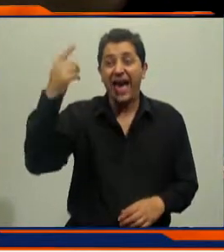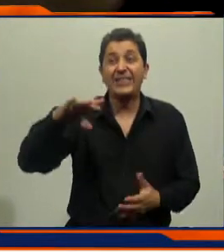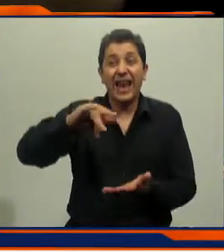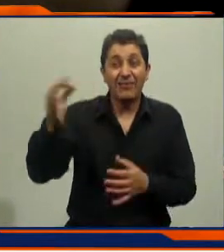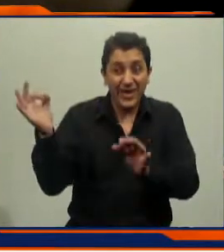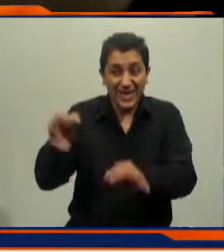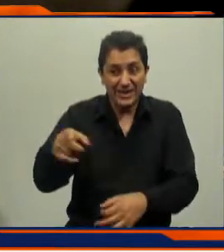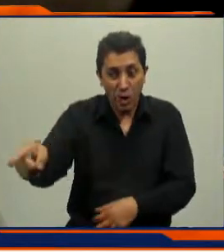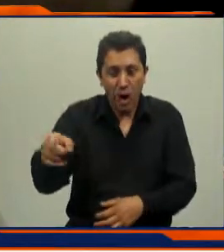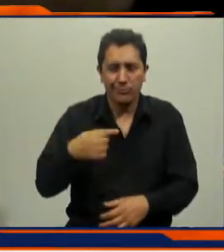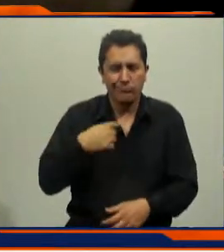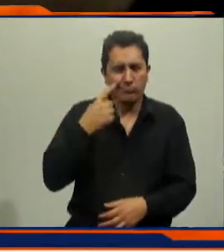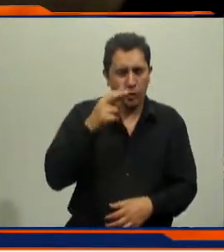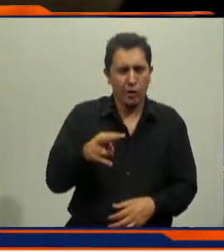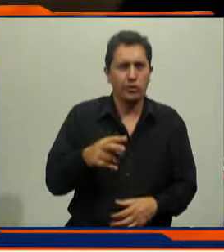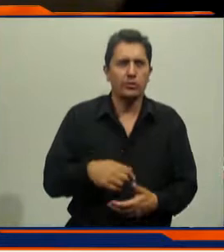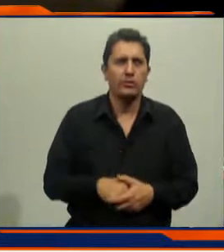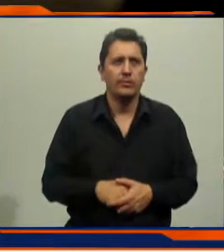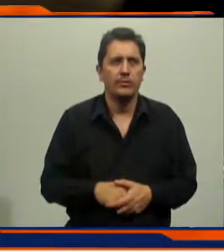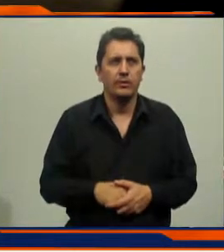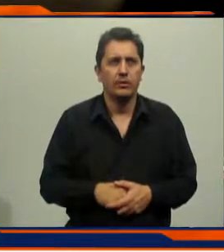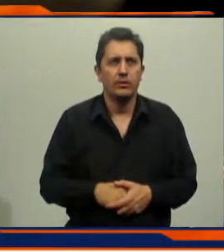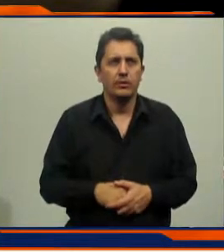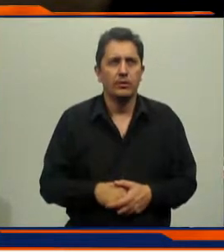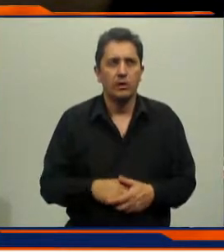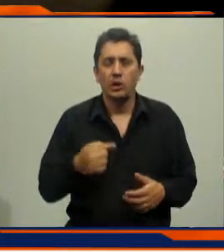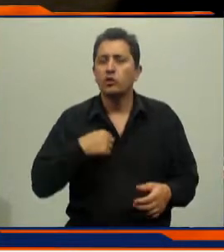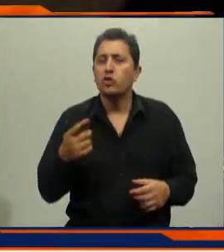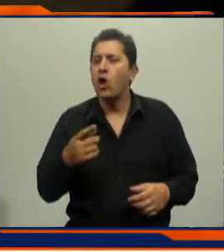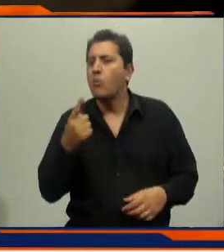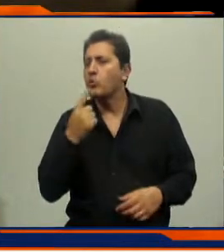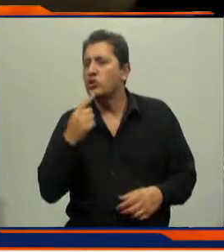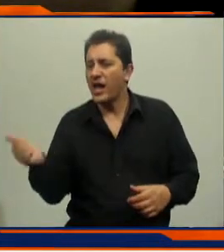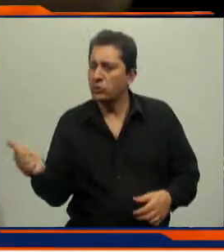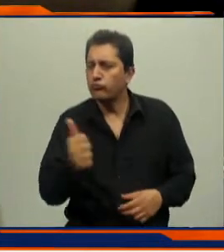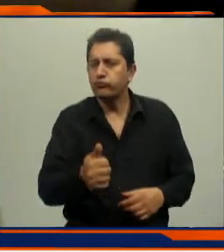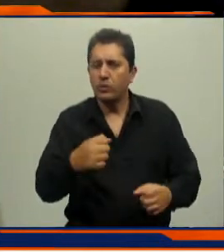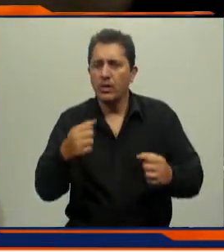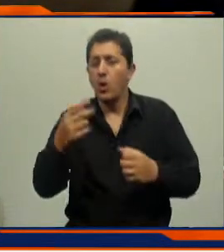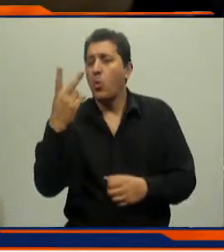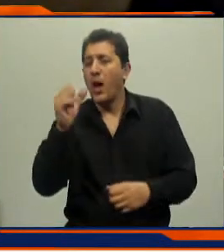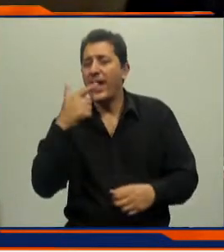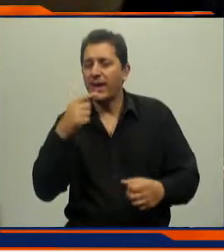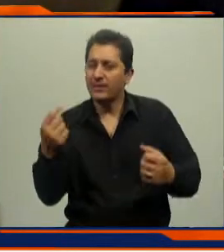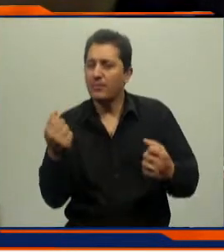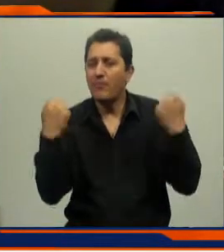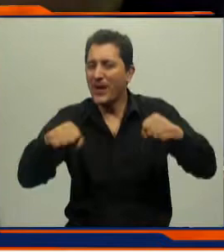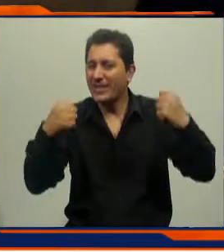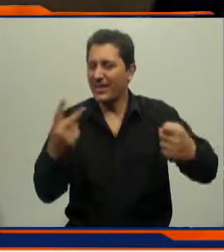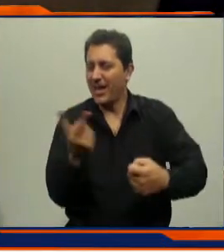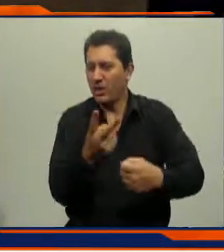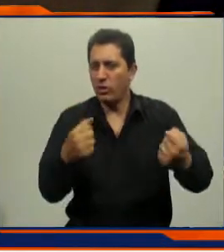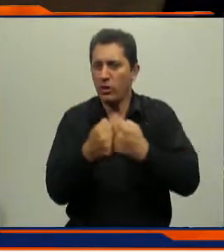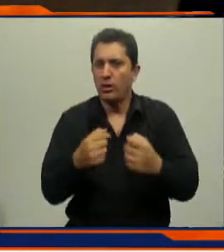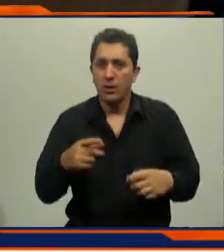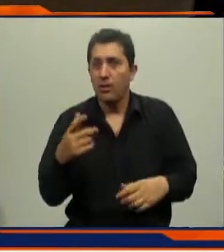Vegas y le puse a un muchacho a boxear con él que se llama Jesse Vargas, que hicieron muy